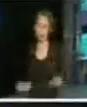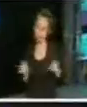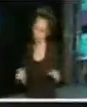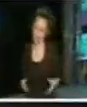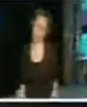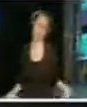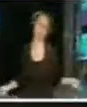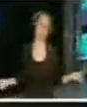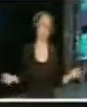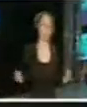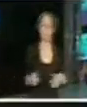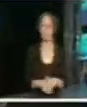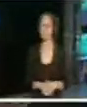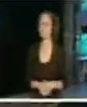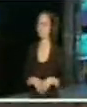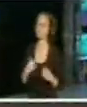huevos.